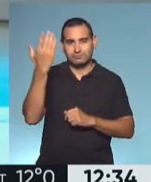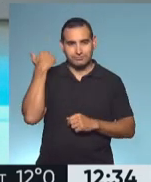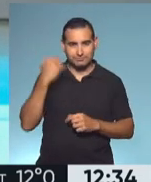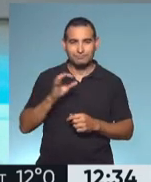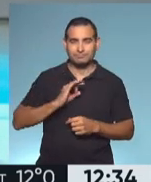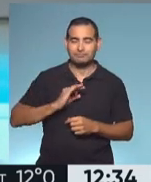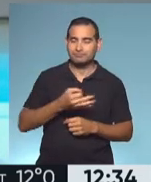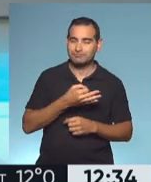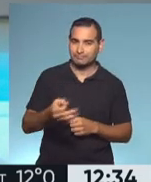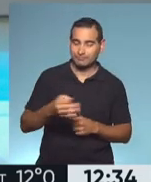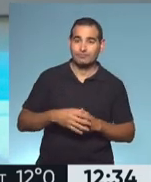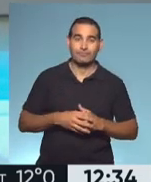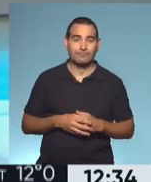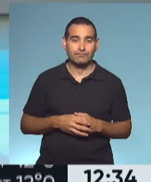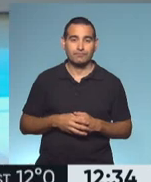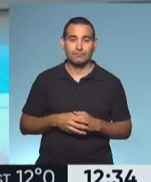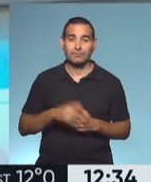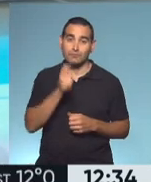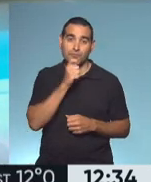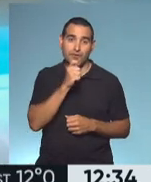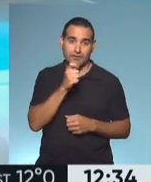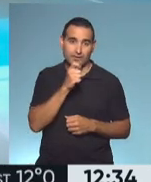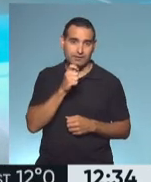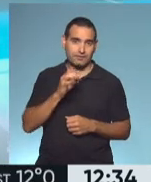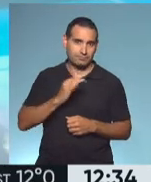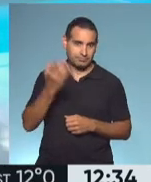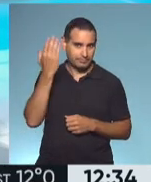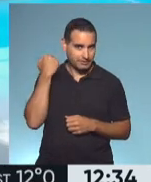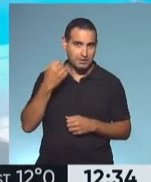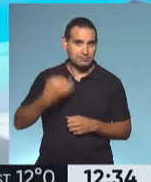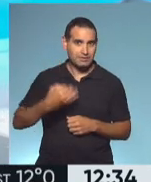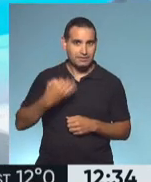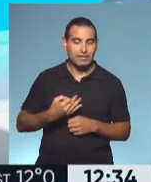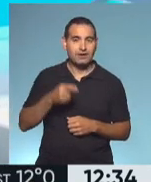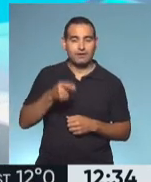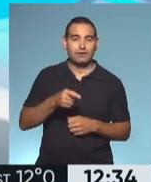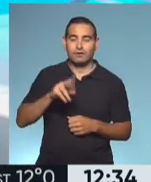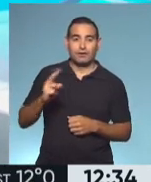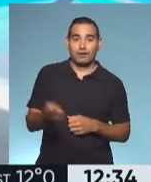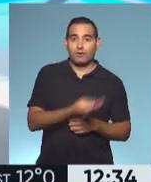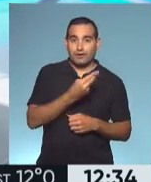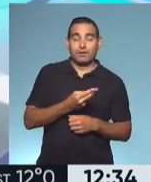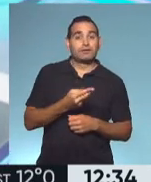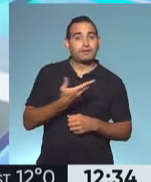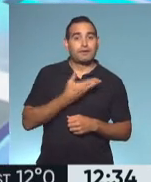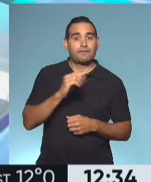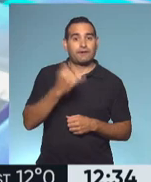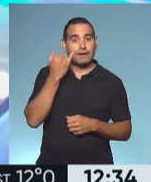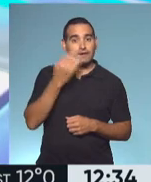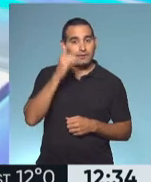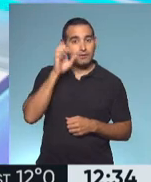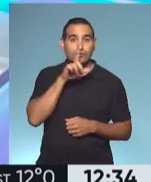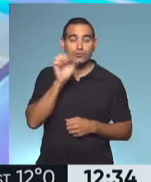historia. Exactamente, y coberturas periodísticas especiales, claro, en este caso sí. La llamada tragedia de Fray Bentos, uh-huh. Una tragedia aérea